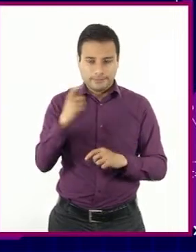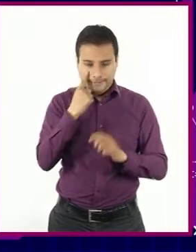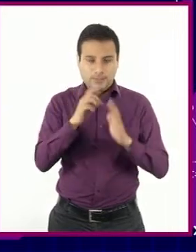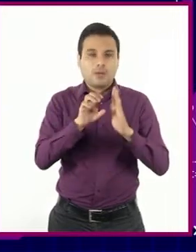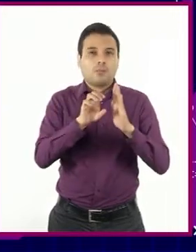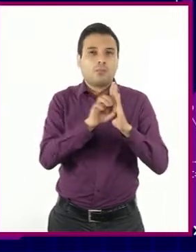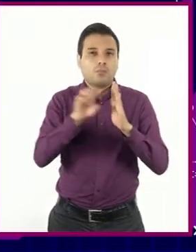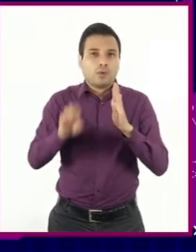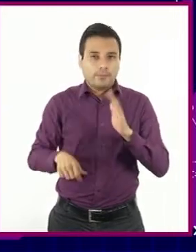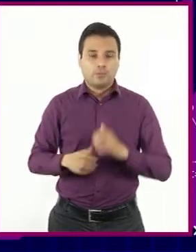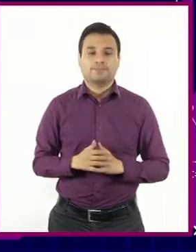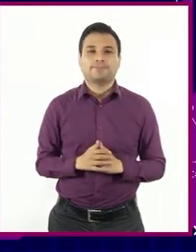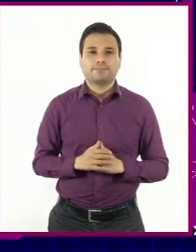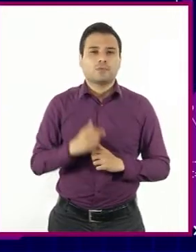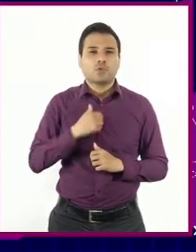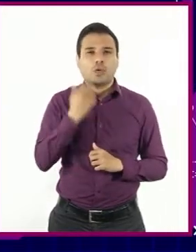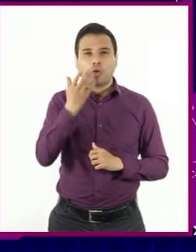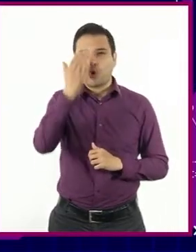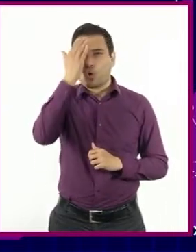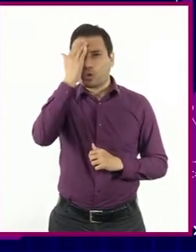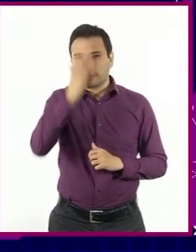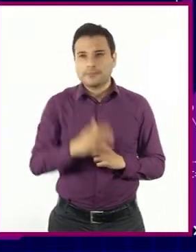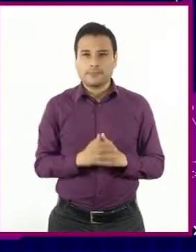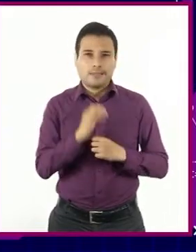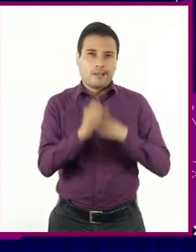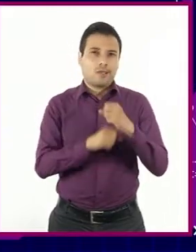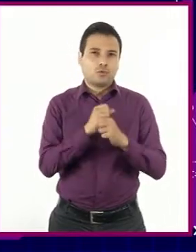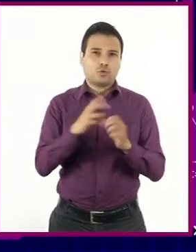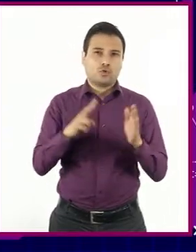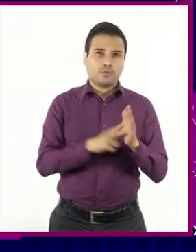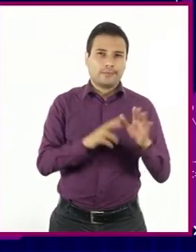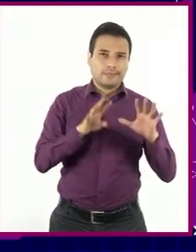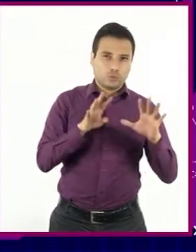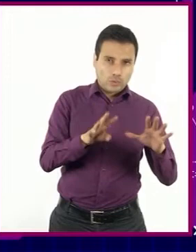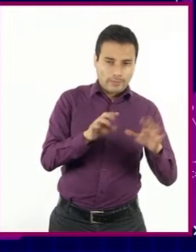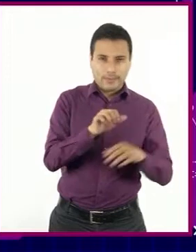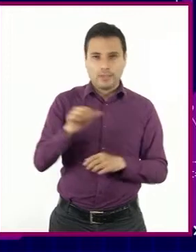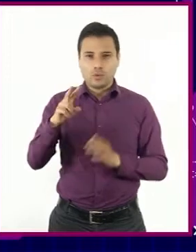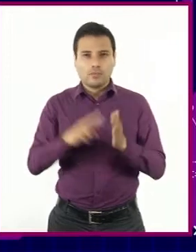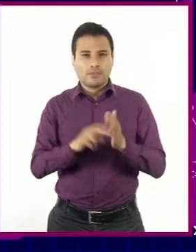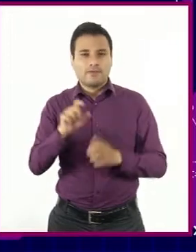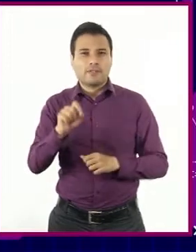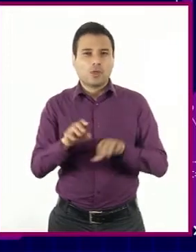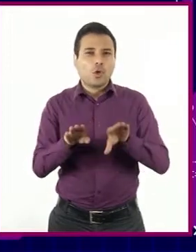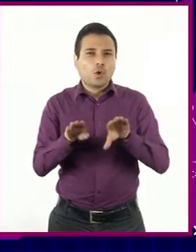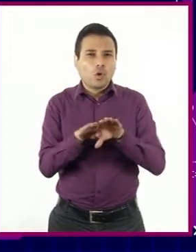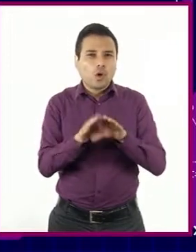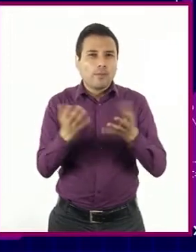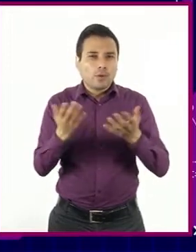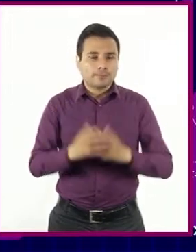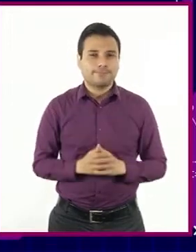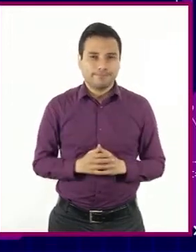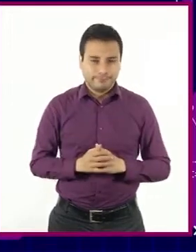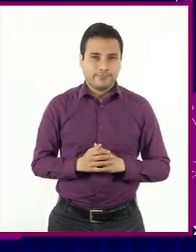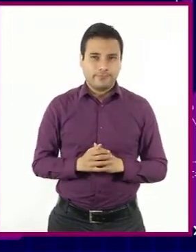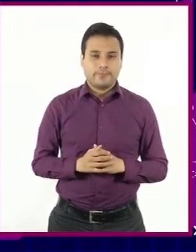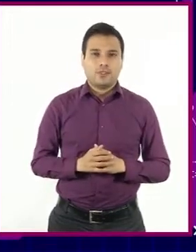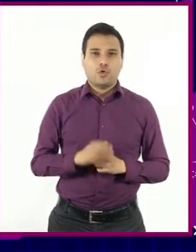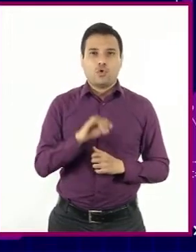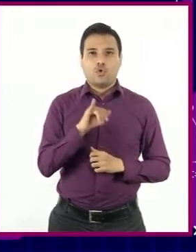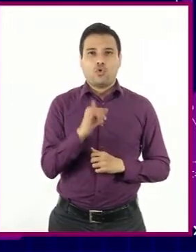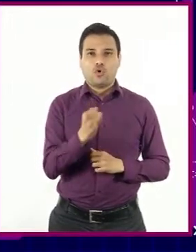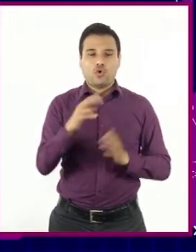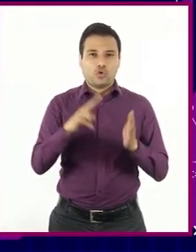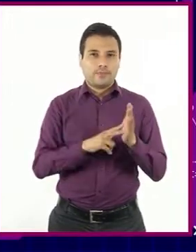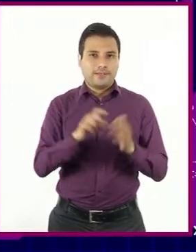ejemplo, para conocer la inflación anual entre 2019 y 2020, se dividen los índices. El de junio de